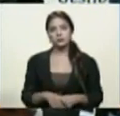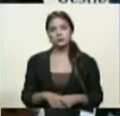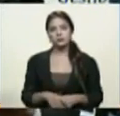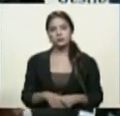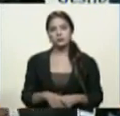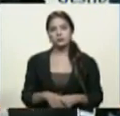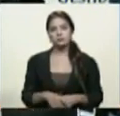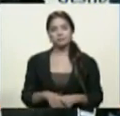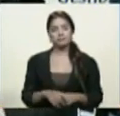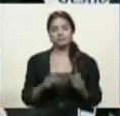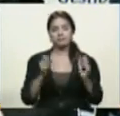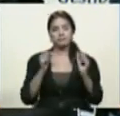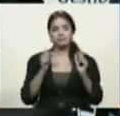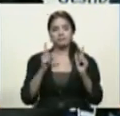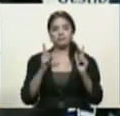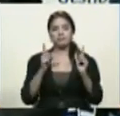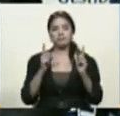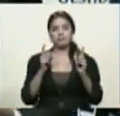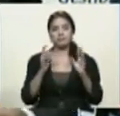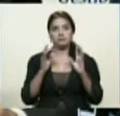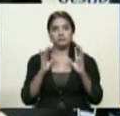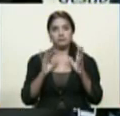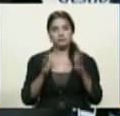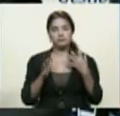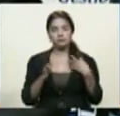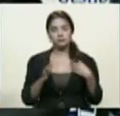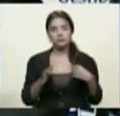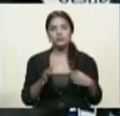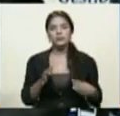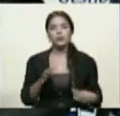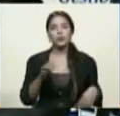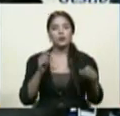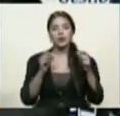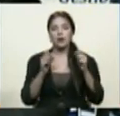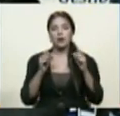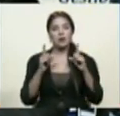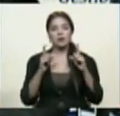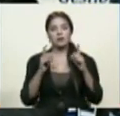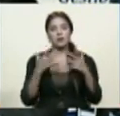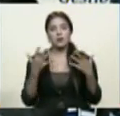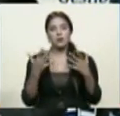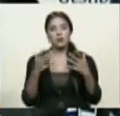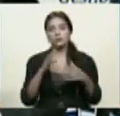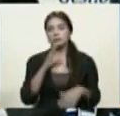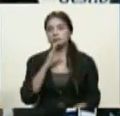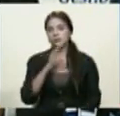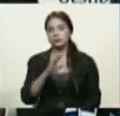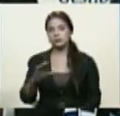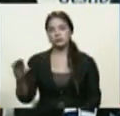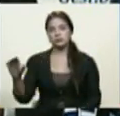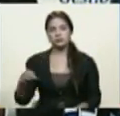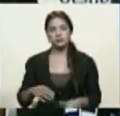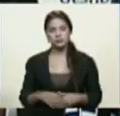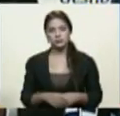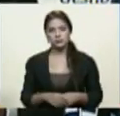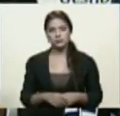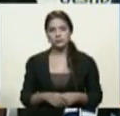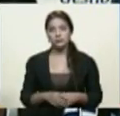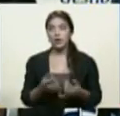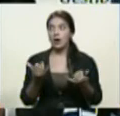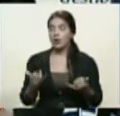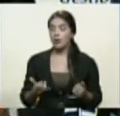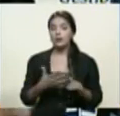escandalosa y escandalosa en el canal oso silencio quiero finalmente